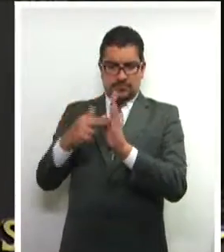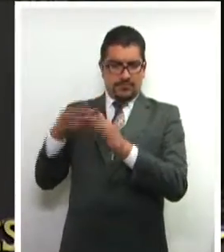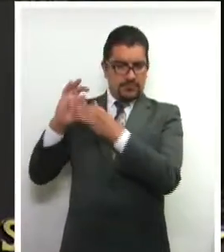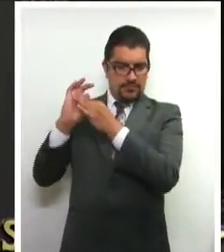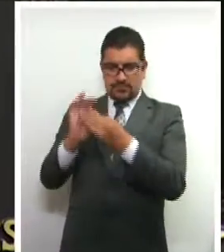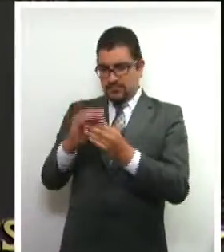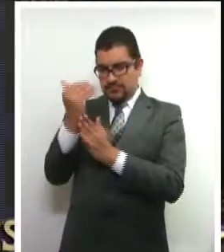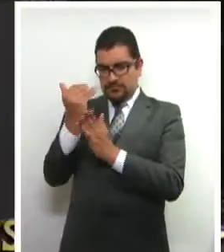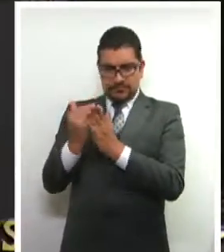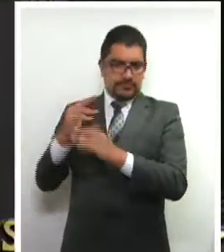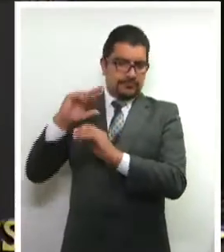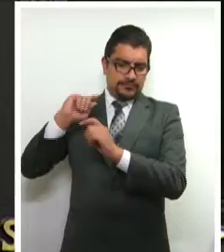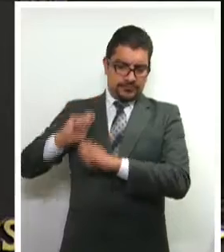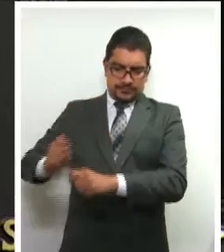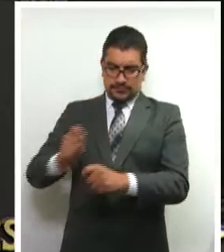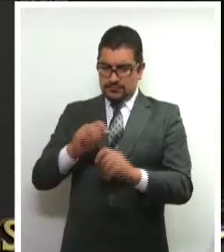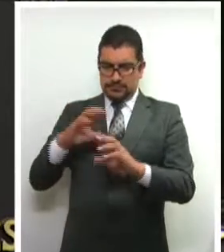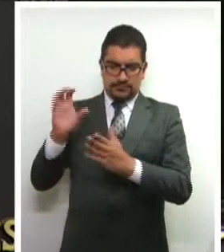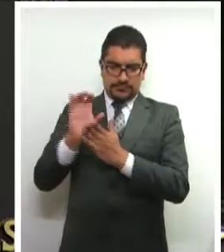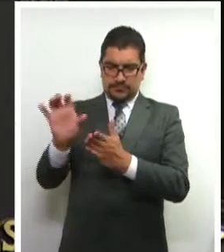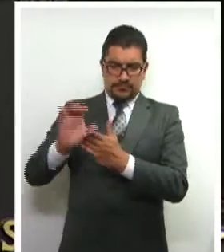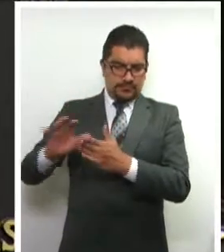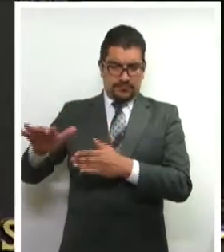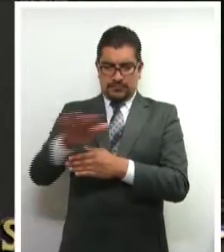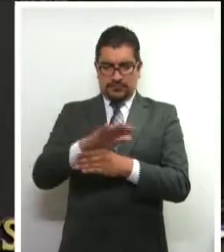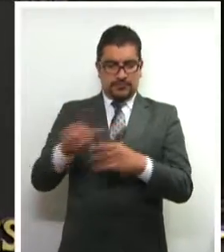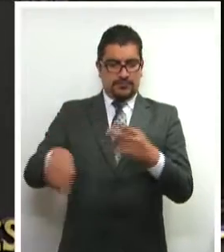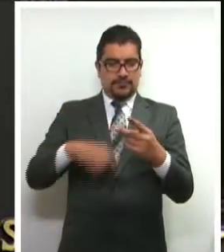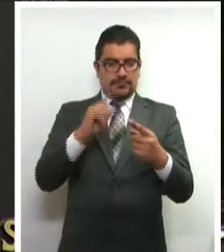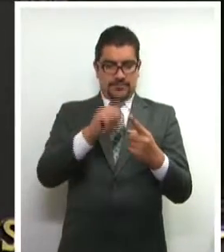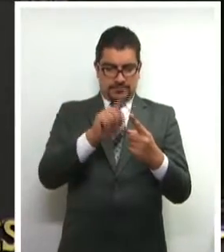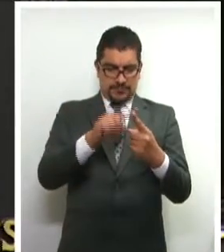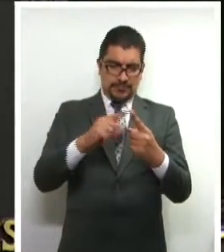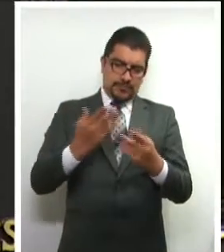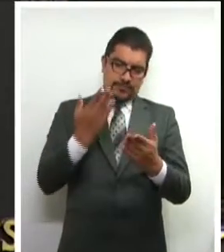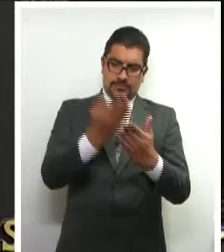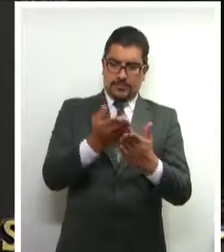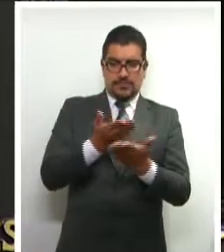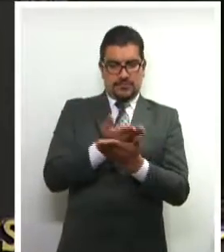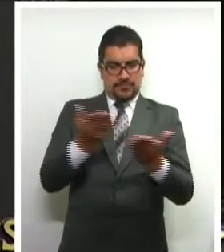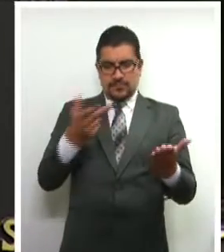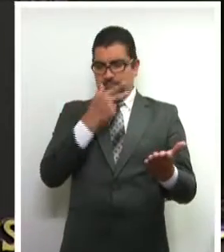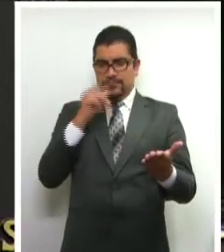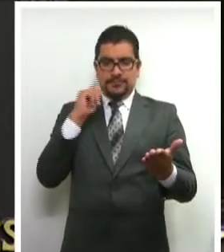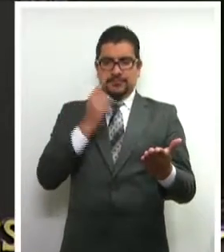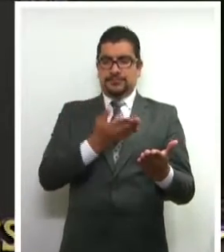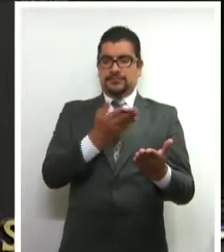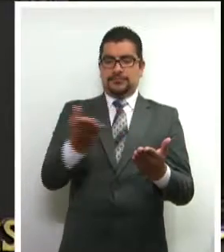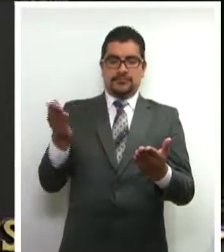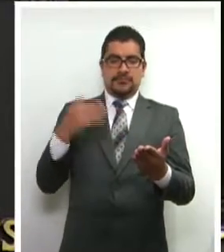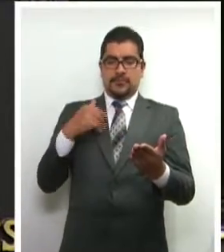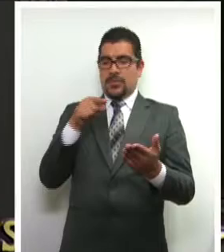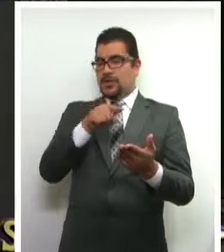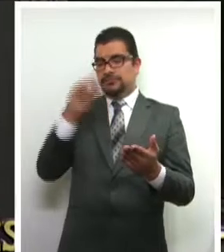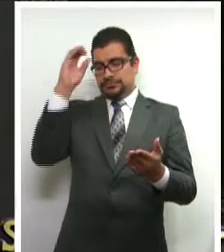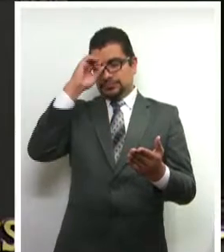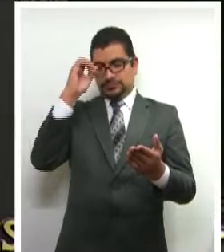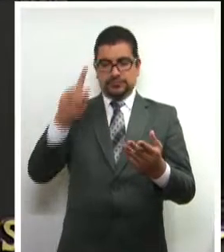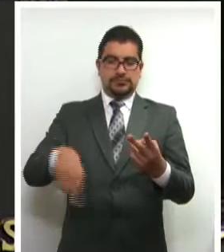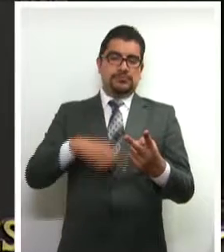las asignaciones presupuestales. Esta es la primera iniciativa, compañeras y compañeros, misma que pongo a su